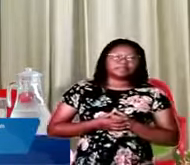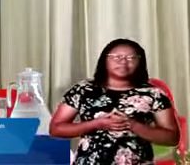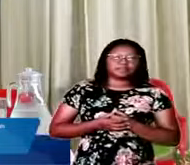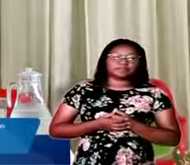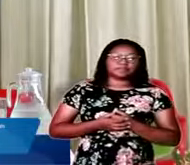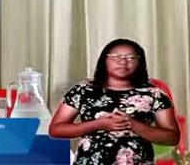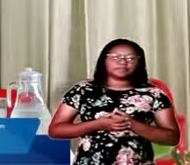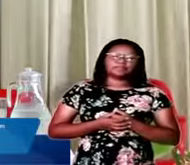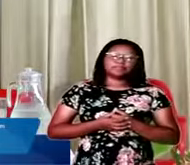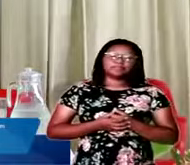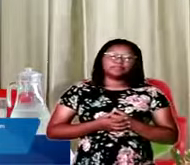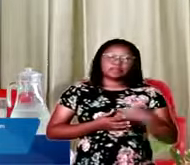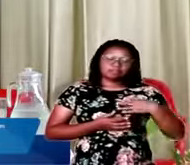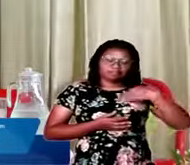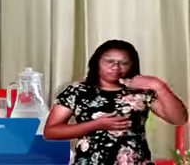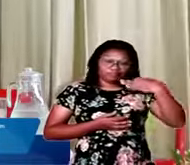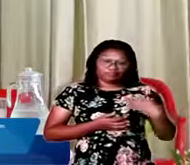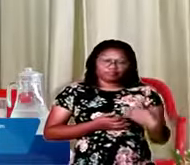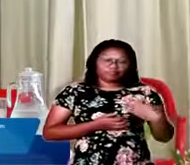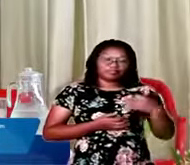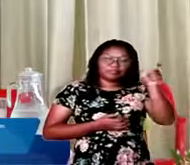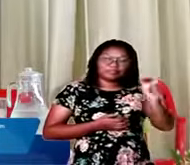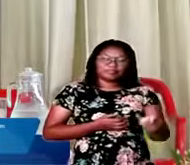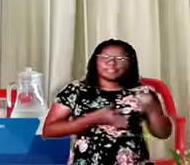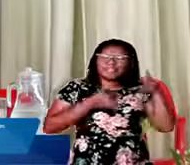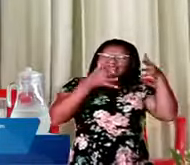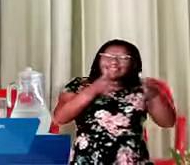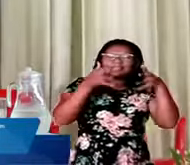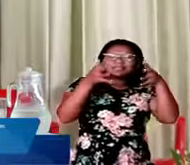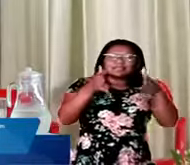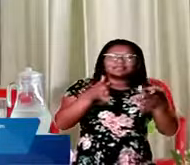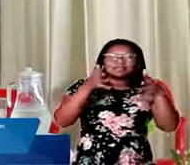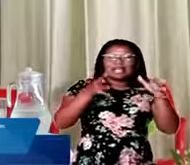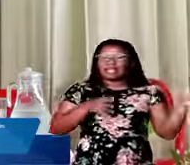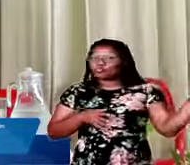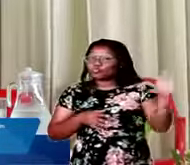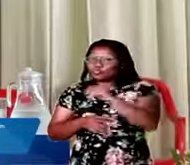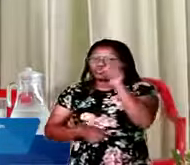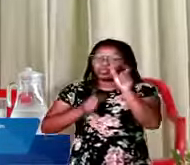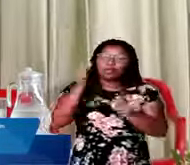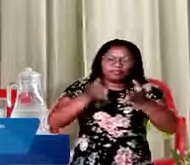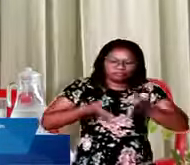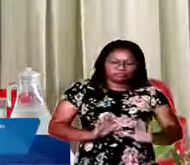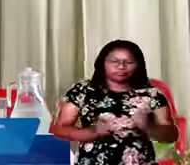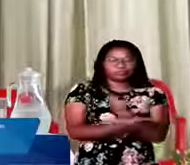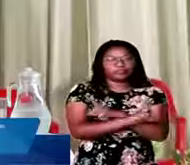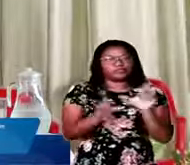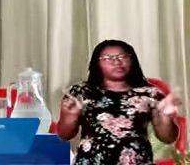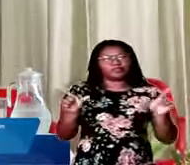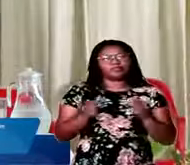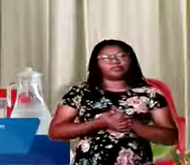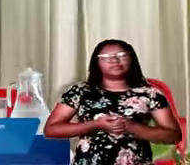La dignidad humana enseña que todo ser humano nace libre,